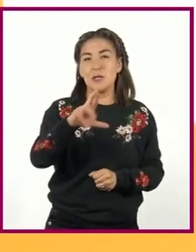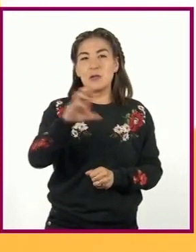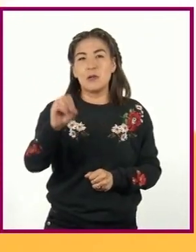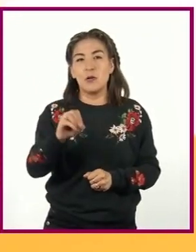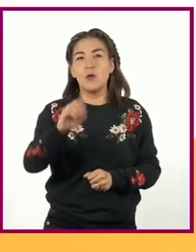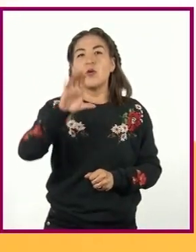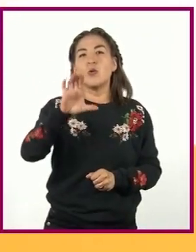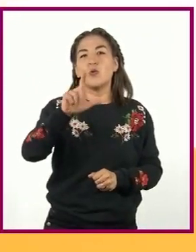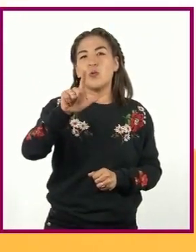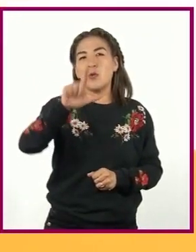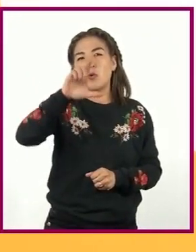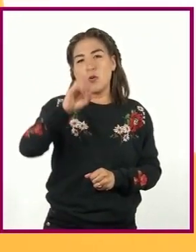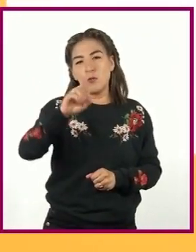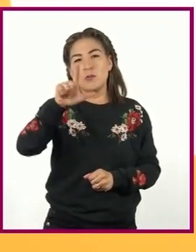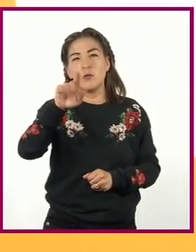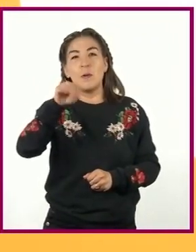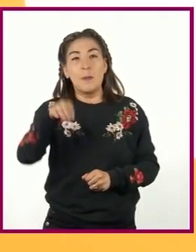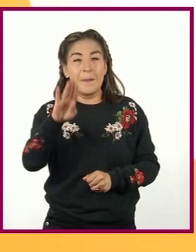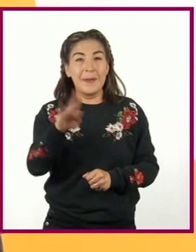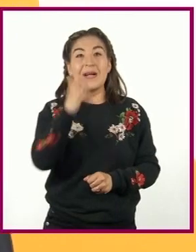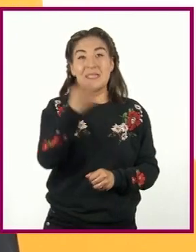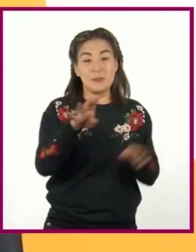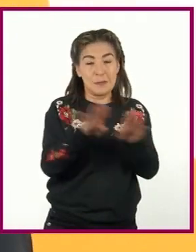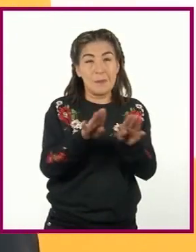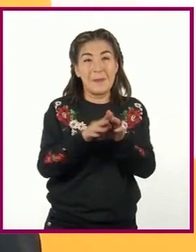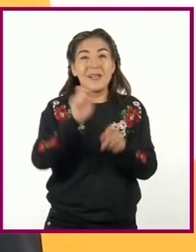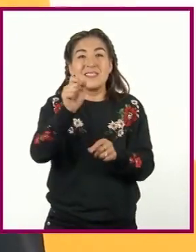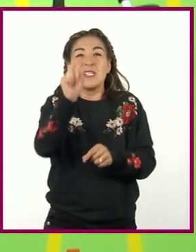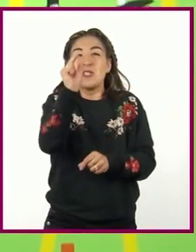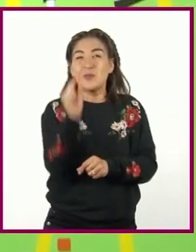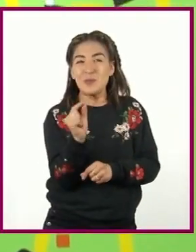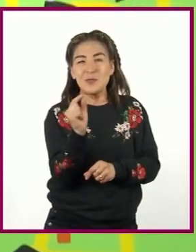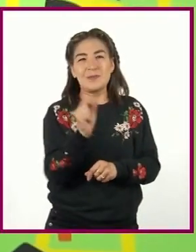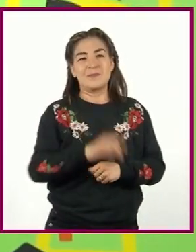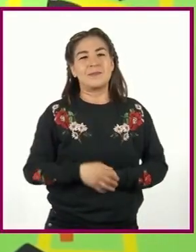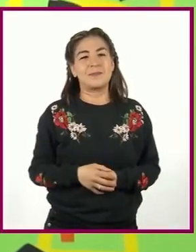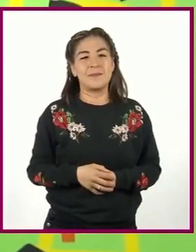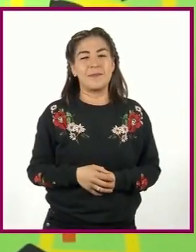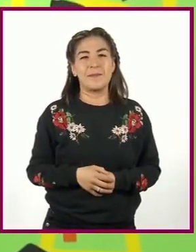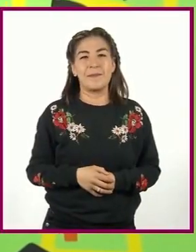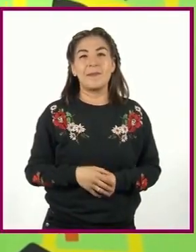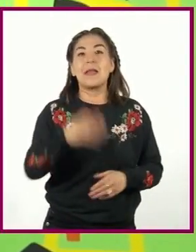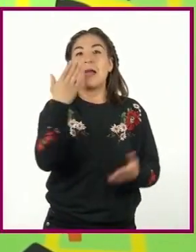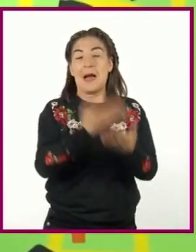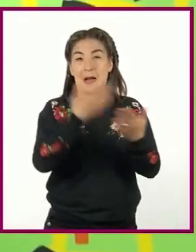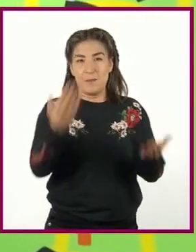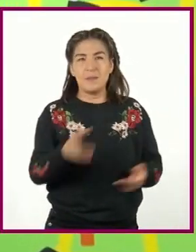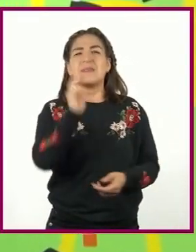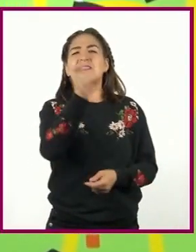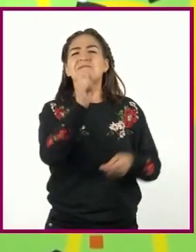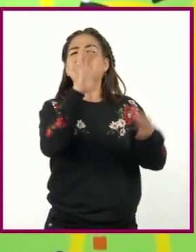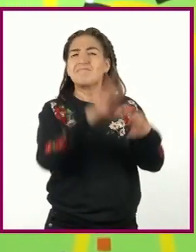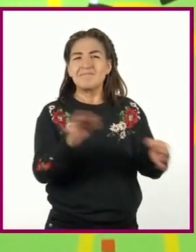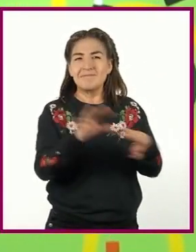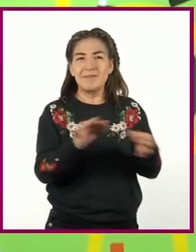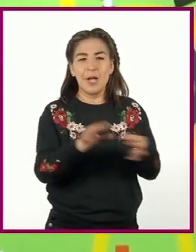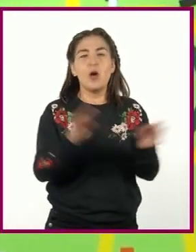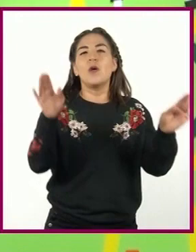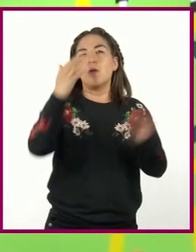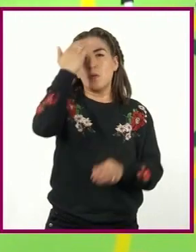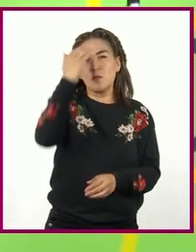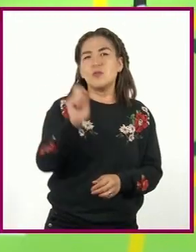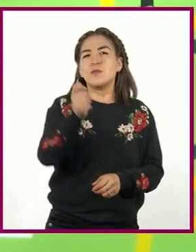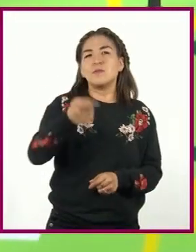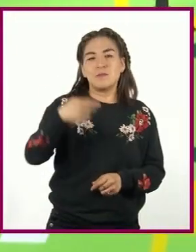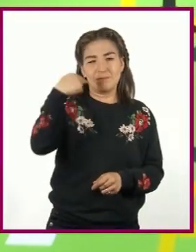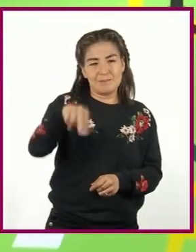es decir, 1/1000ª parte de un Coulomb. Hasta ahora hemos hablado de lo que se conoce